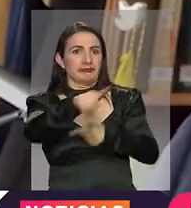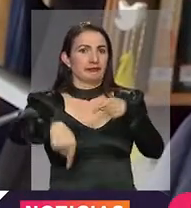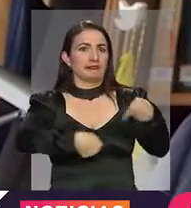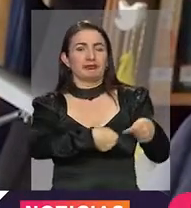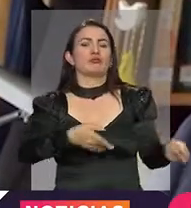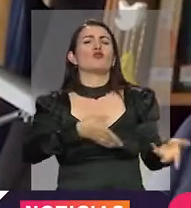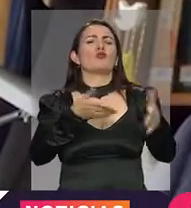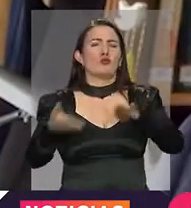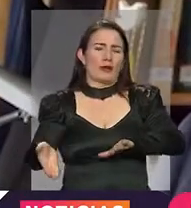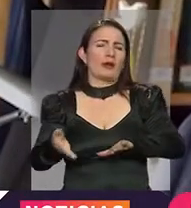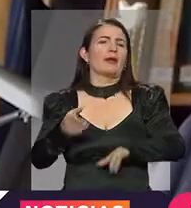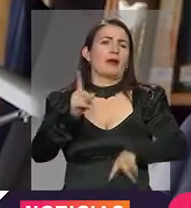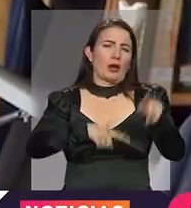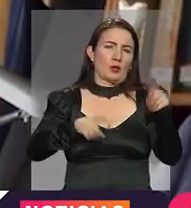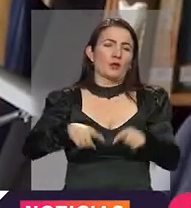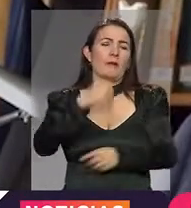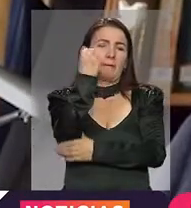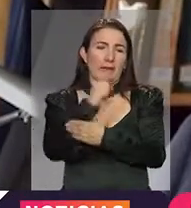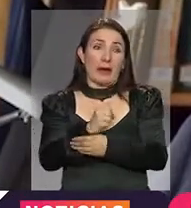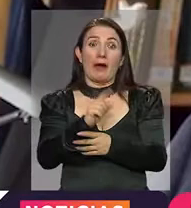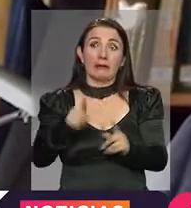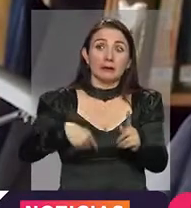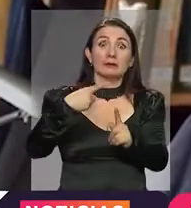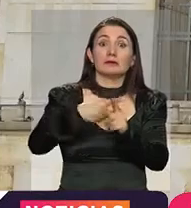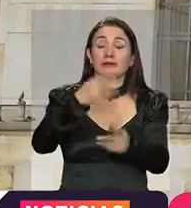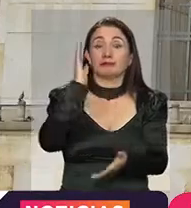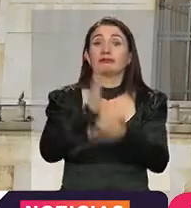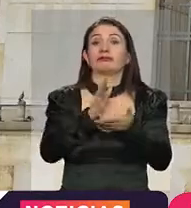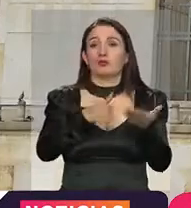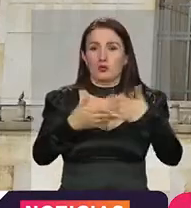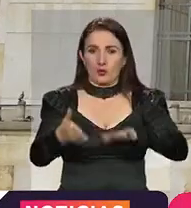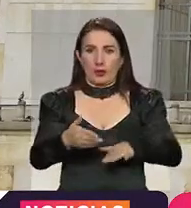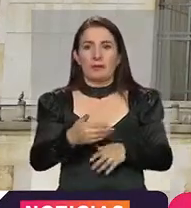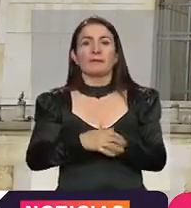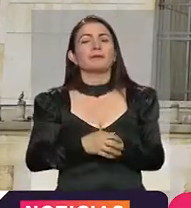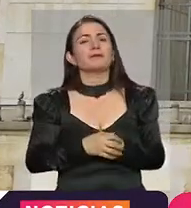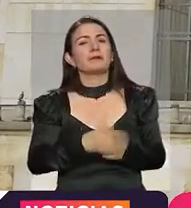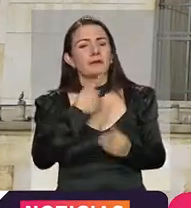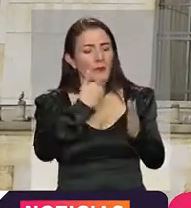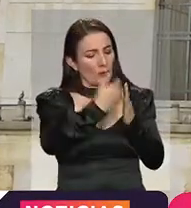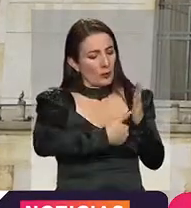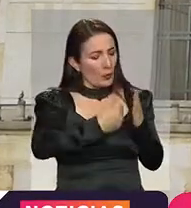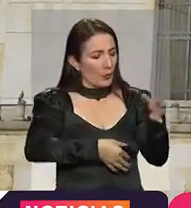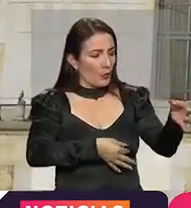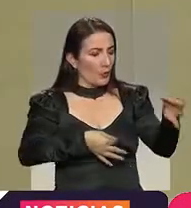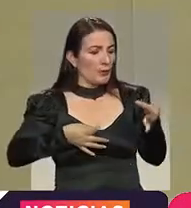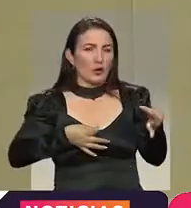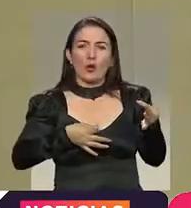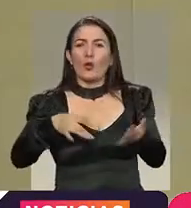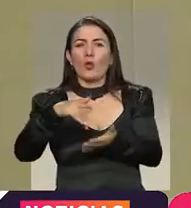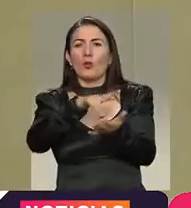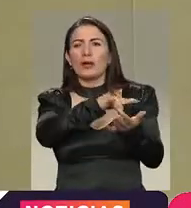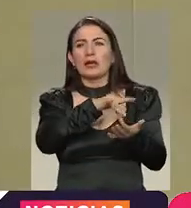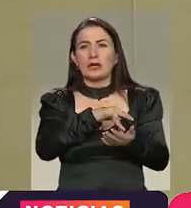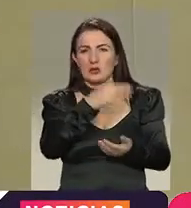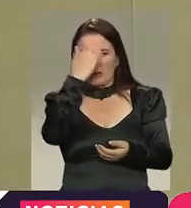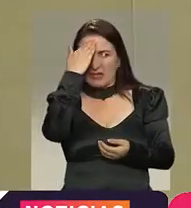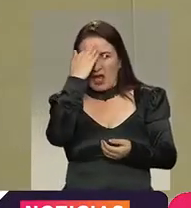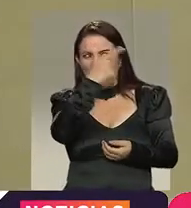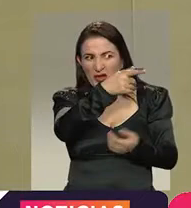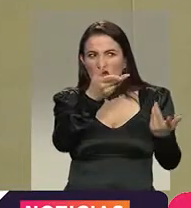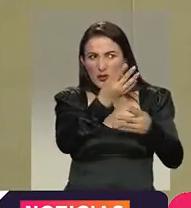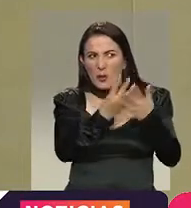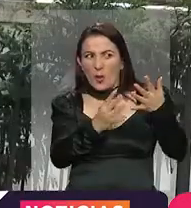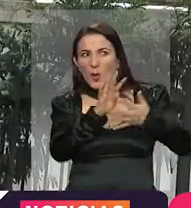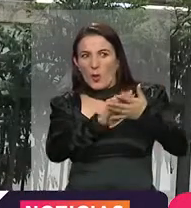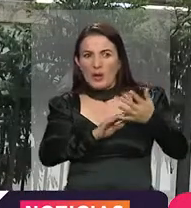y desafortunadamente en muchas ocasiones pueden ser letales. En el documento advierten sobre datos de la ubicación de los magistrados, sus